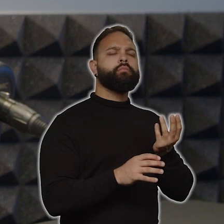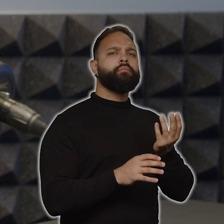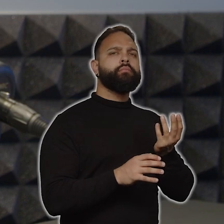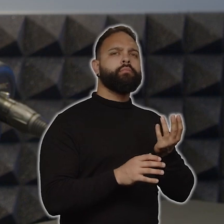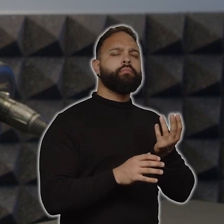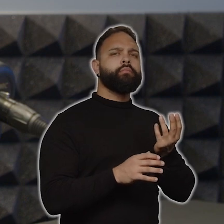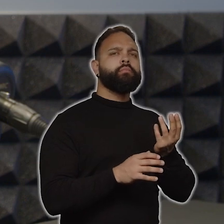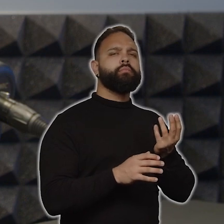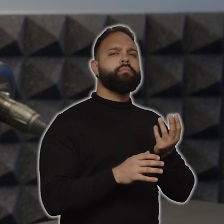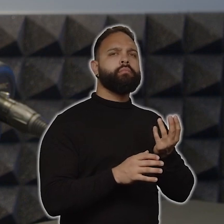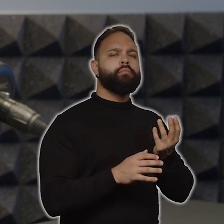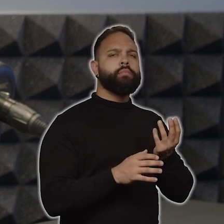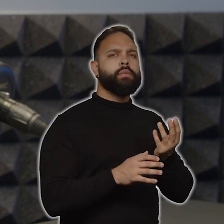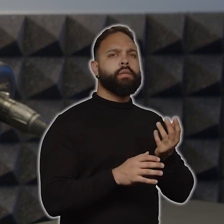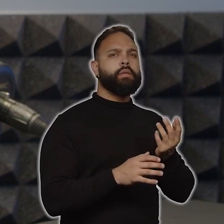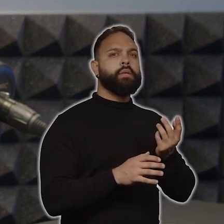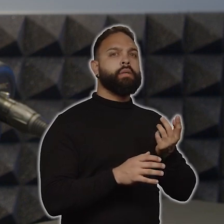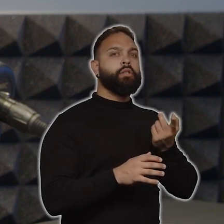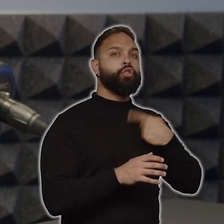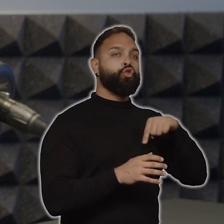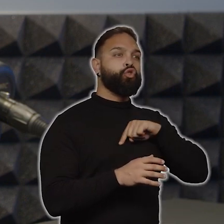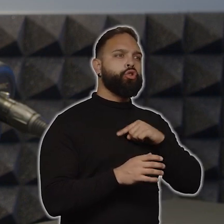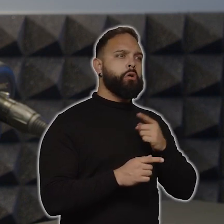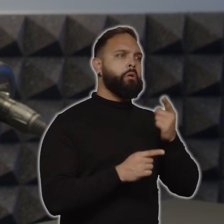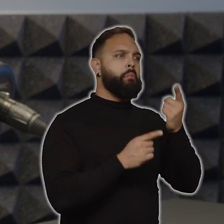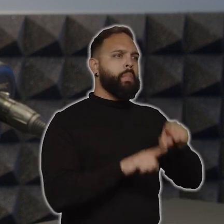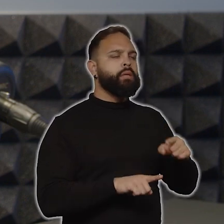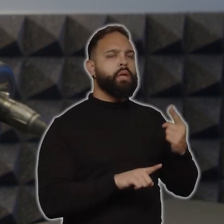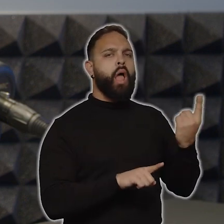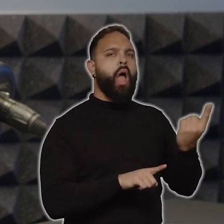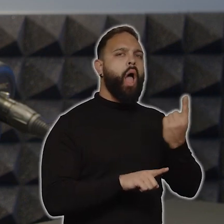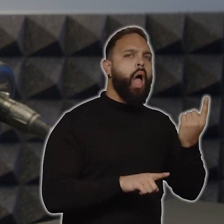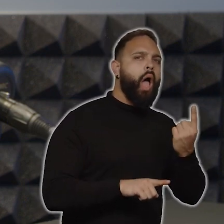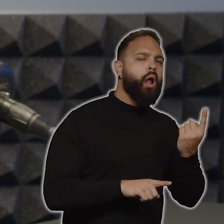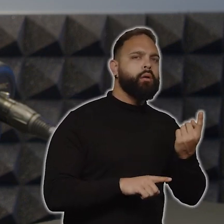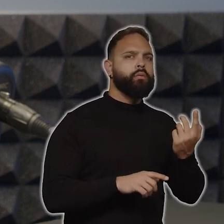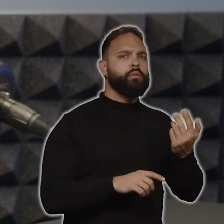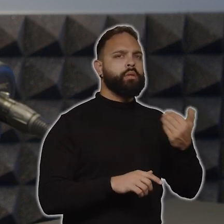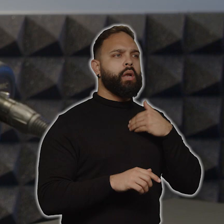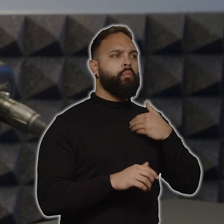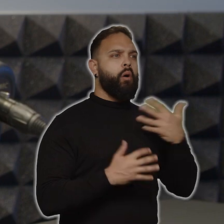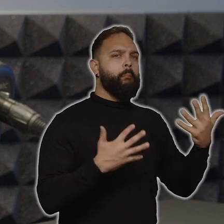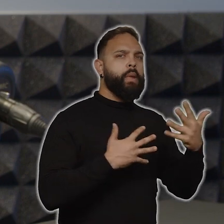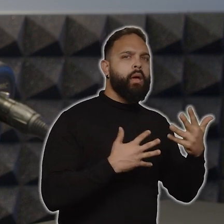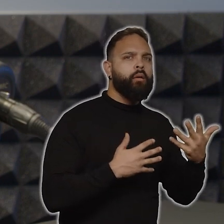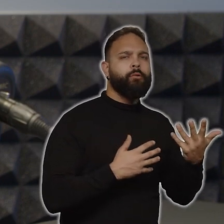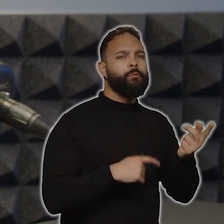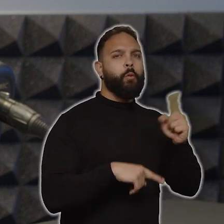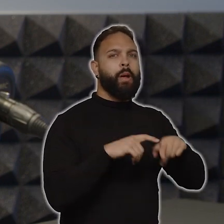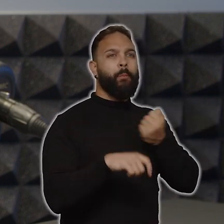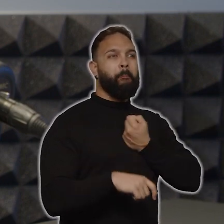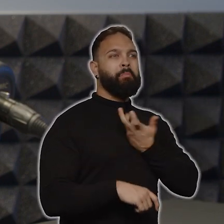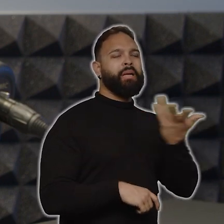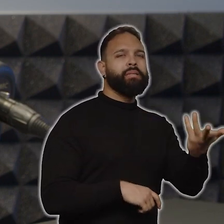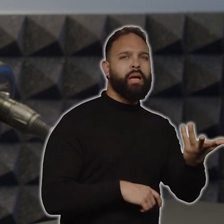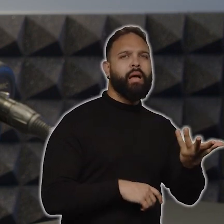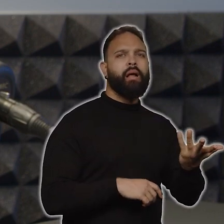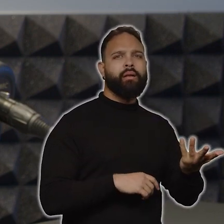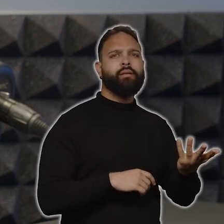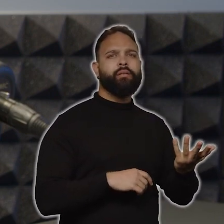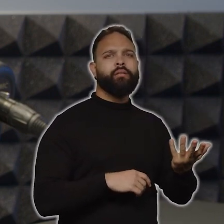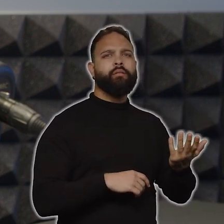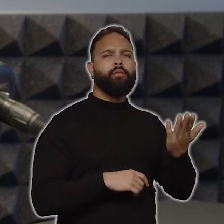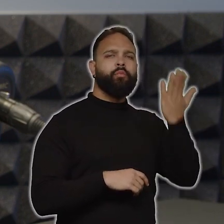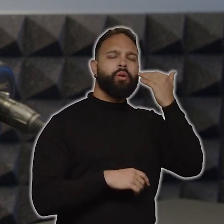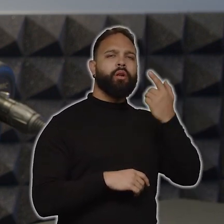pues si nos está pasando algo, pues tenemos miedo de decirlo, porque como en